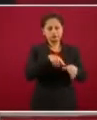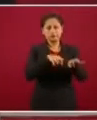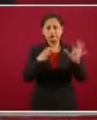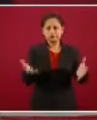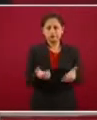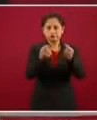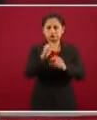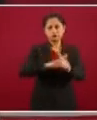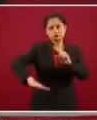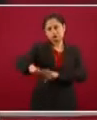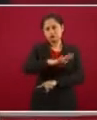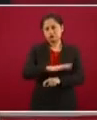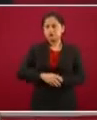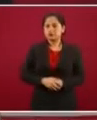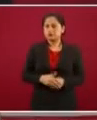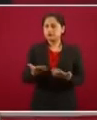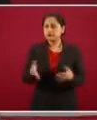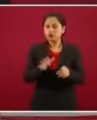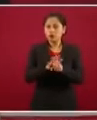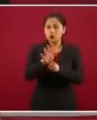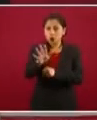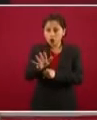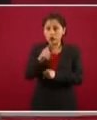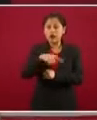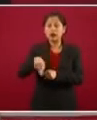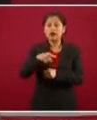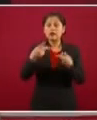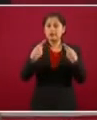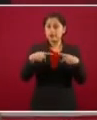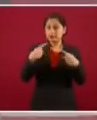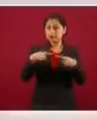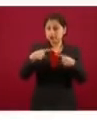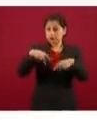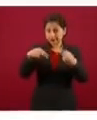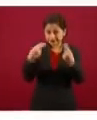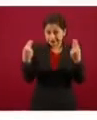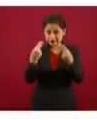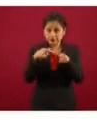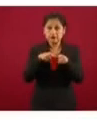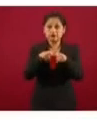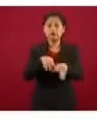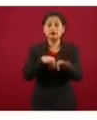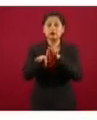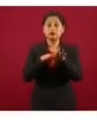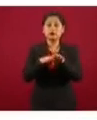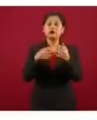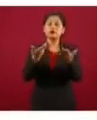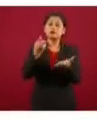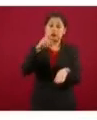los sectores y actividades definidos como esenciales, dado que van a seguir operando, se deberán aplicar de manera